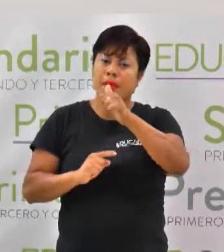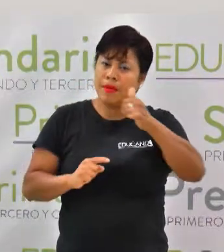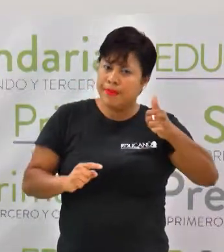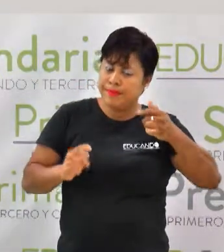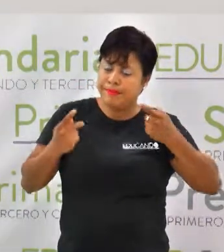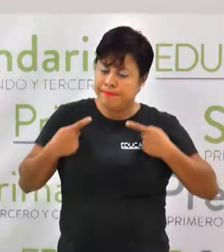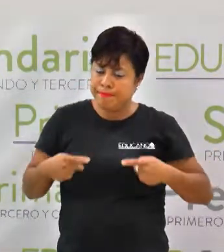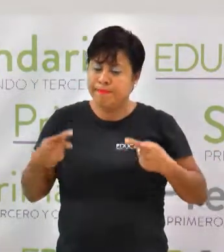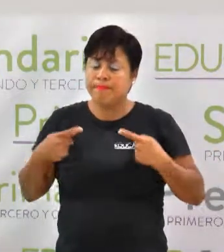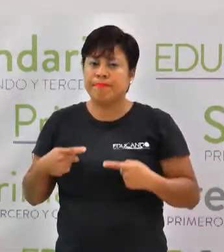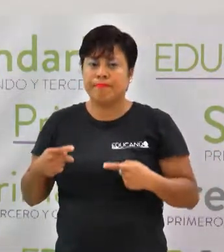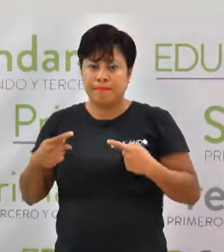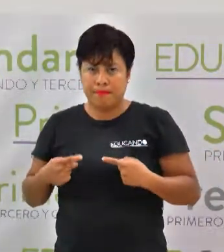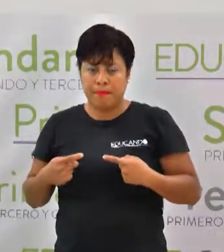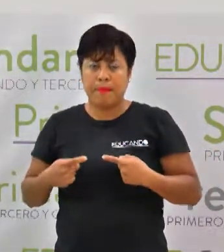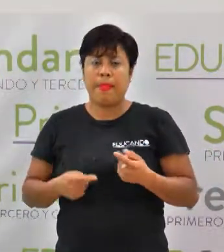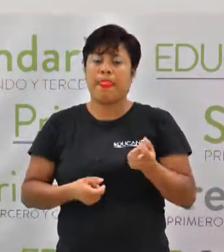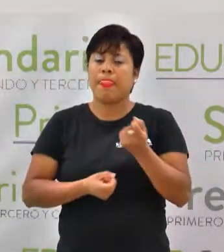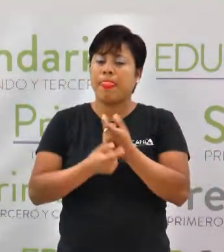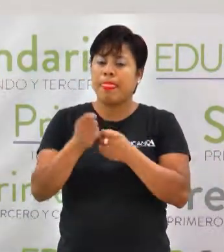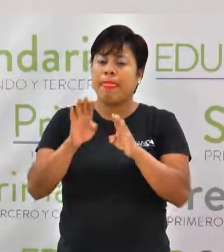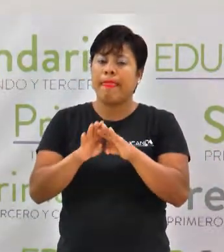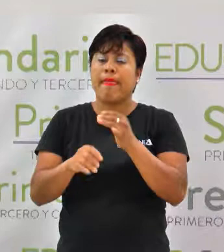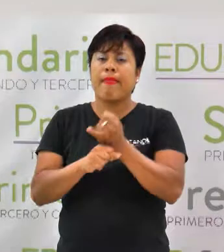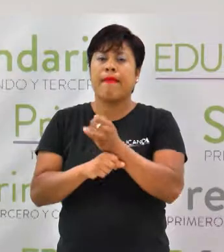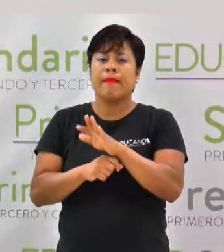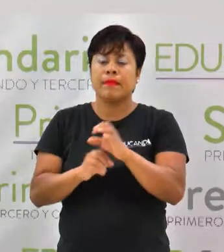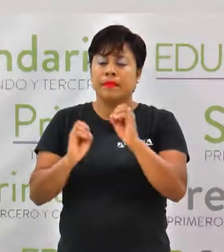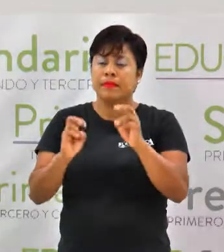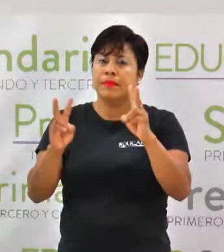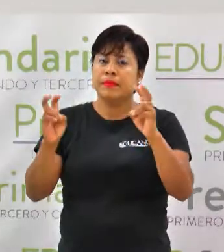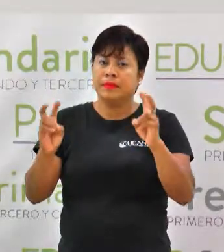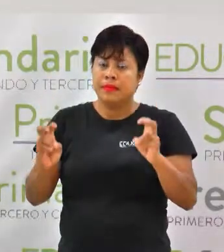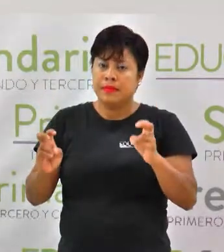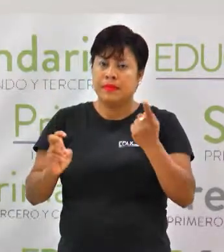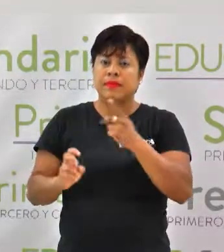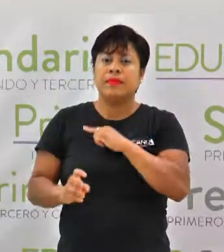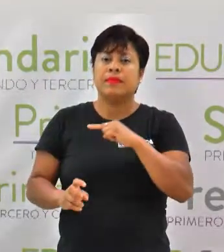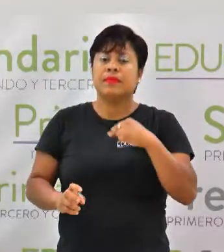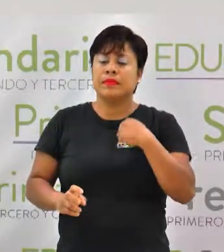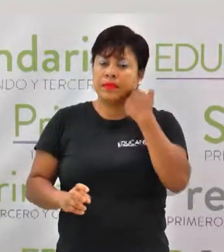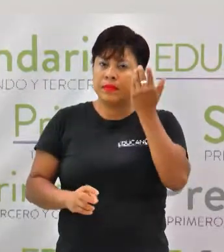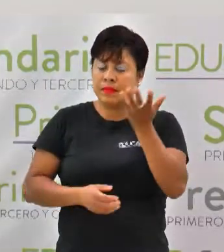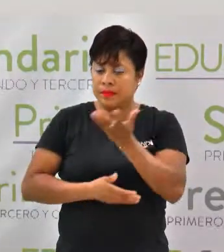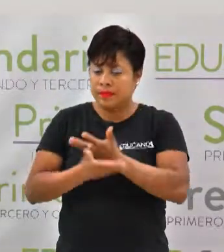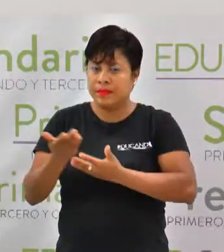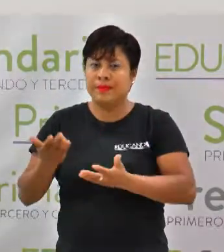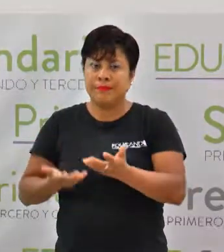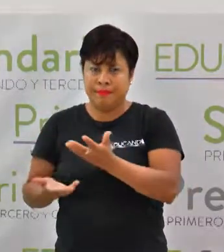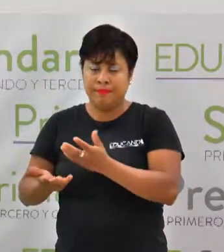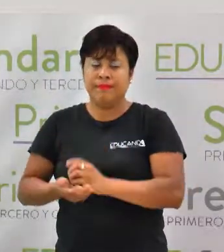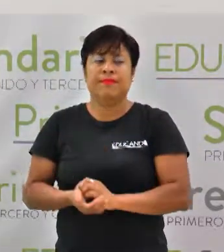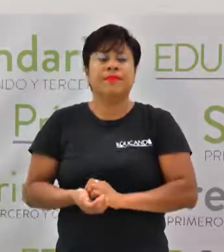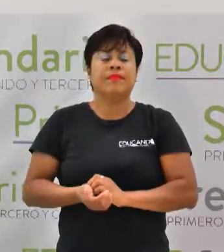a otras personas alguna información o tema que nosotros queramos